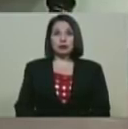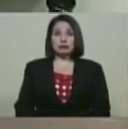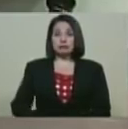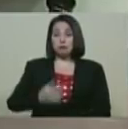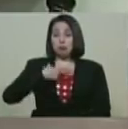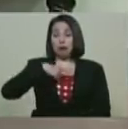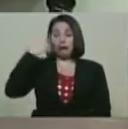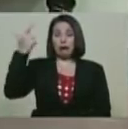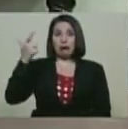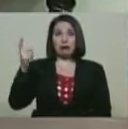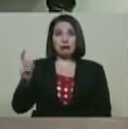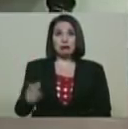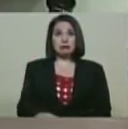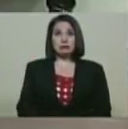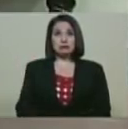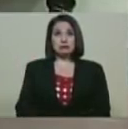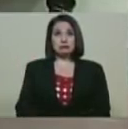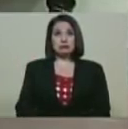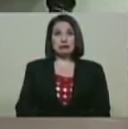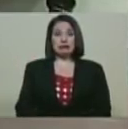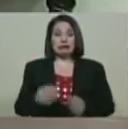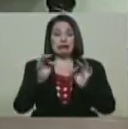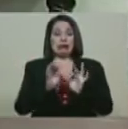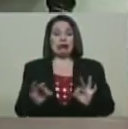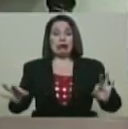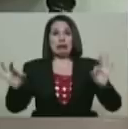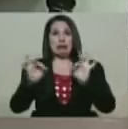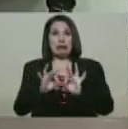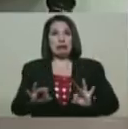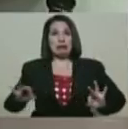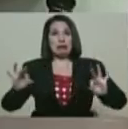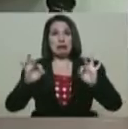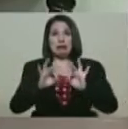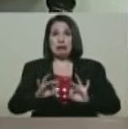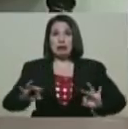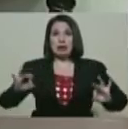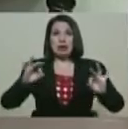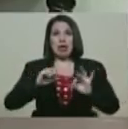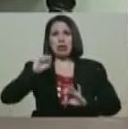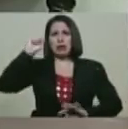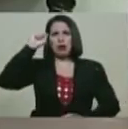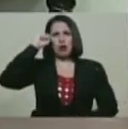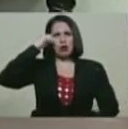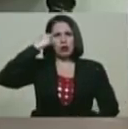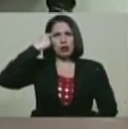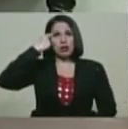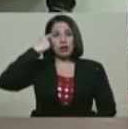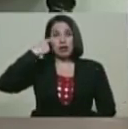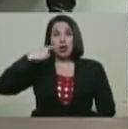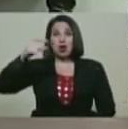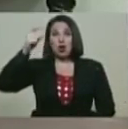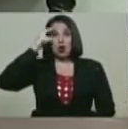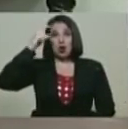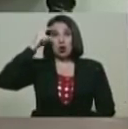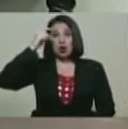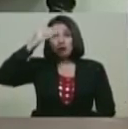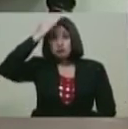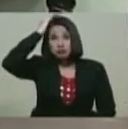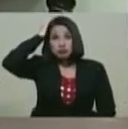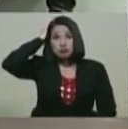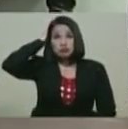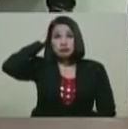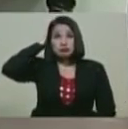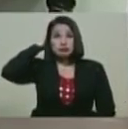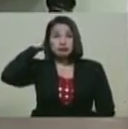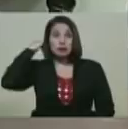pena y con nada de gloria. Ramos Alú, tu prestigio se salvó frente